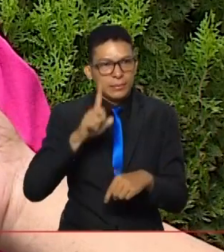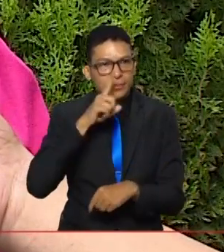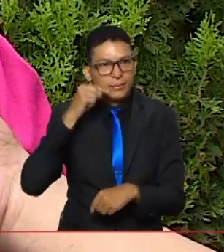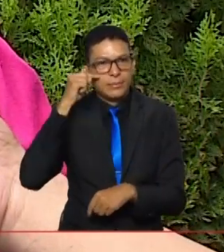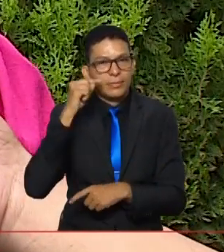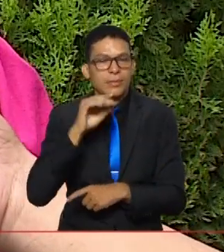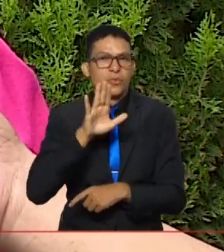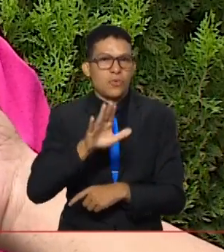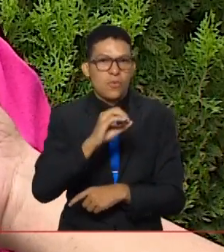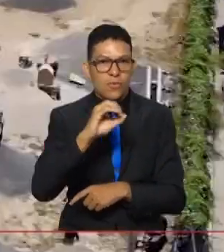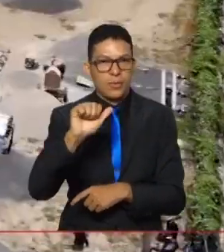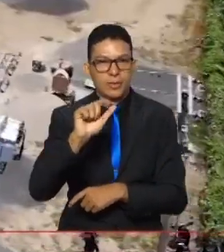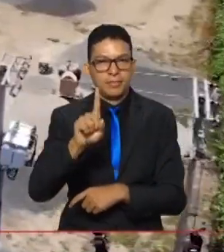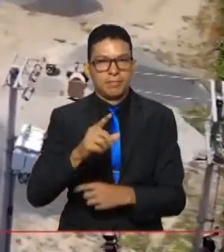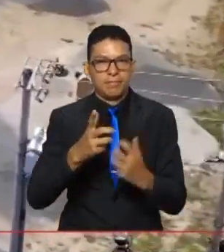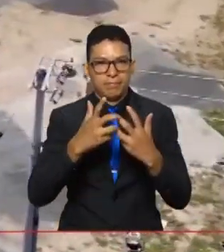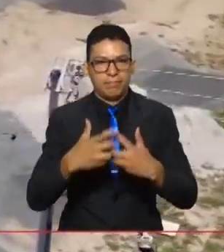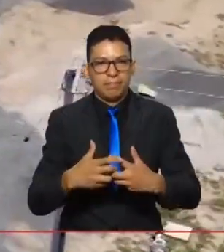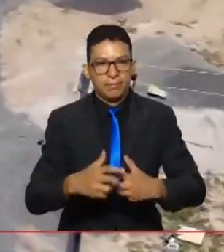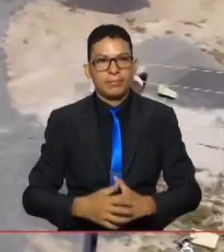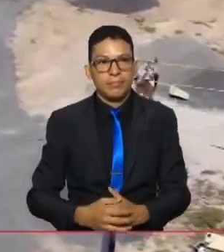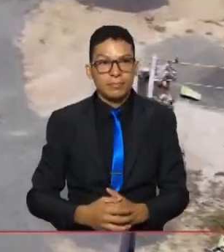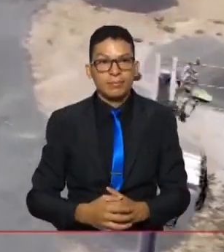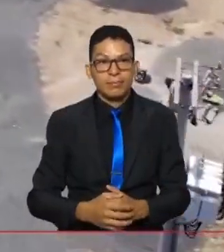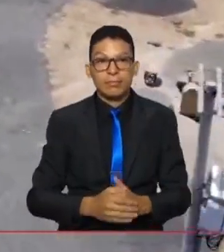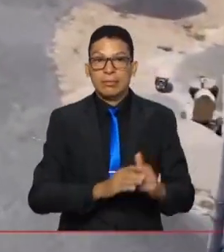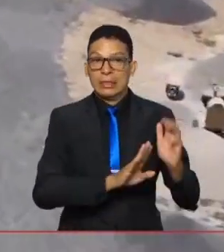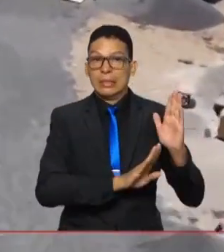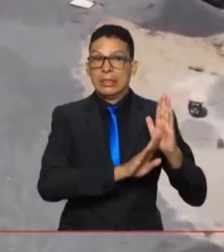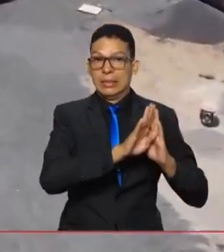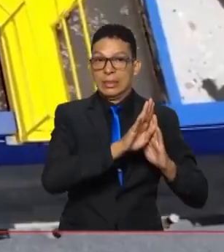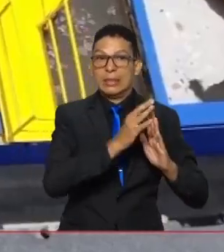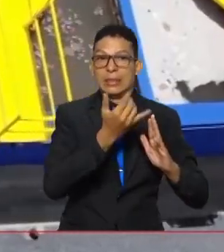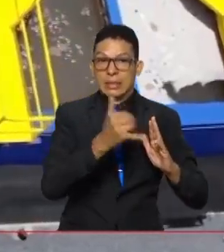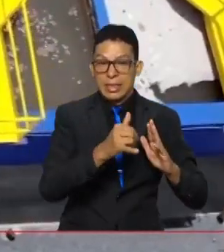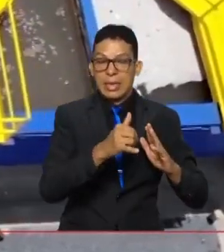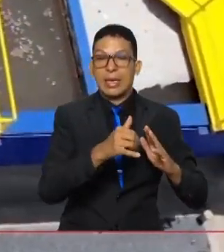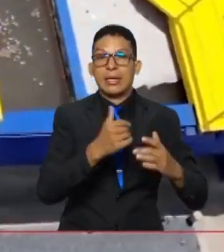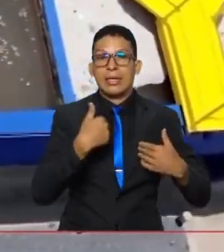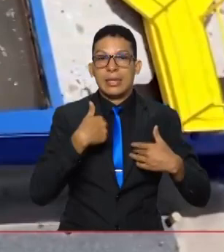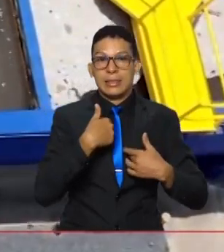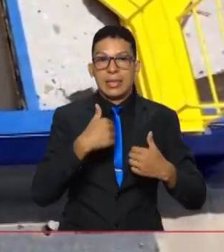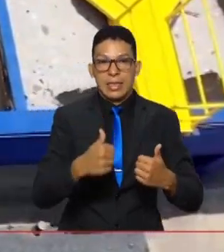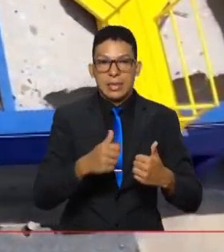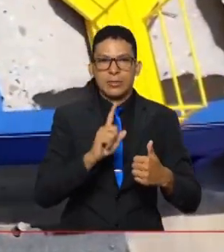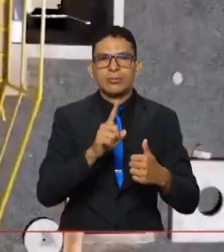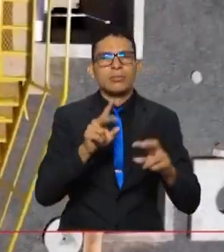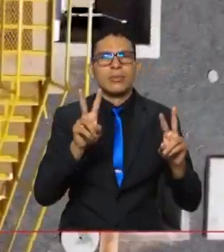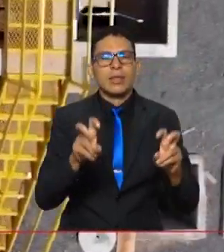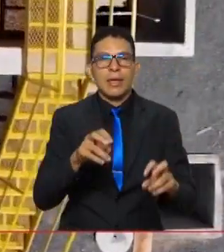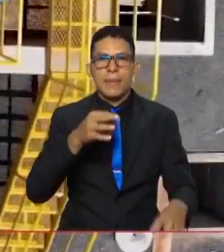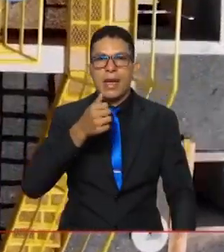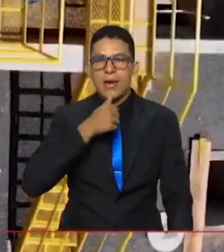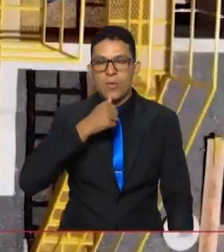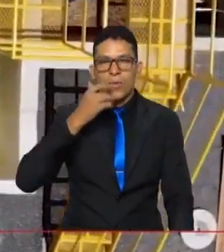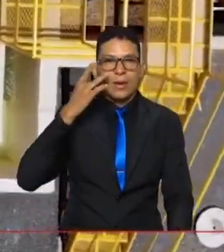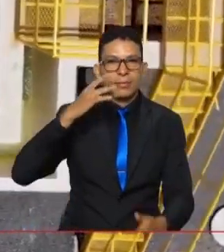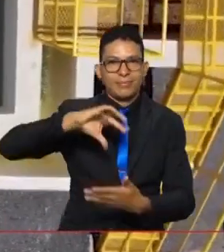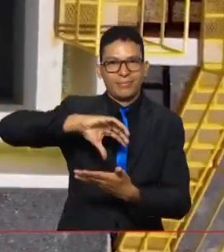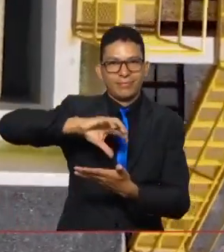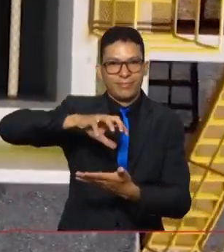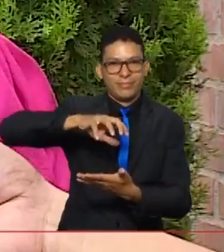y candelareñas en sus empresas. Aunque mucho se ha avanzado en saneamiento básico, todavía queda mucho por hacer en materia de agua potable.